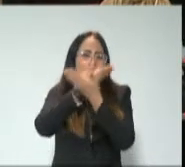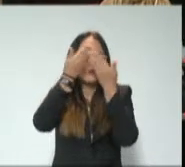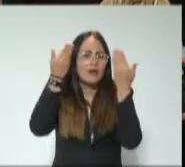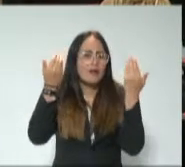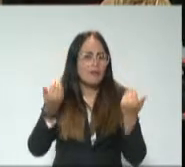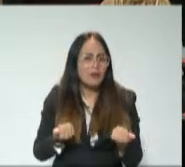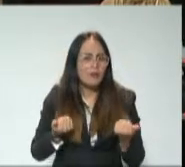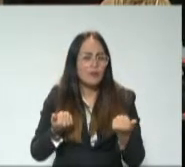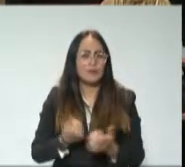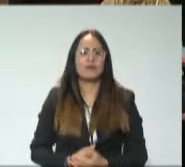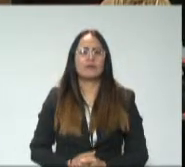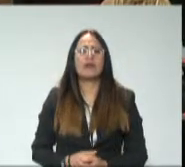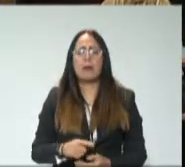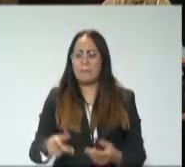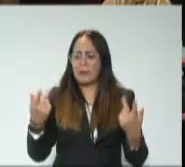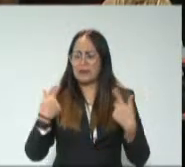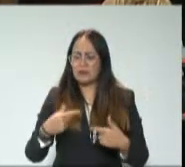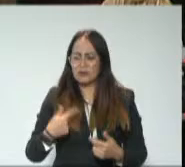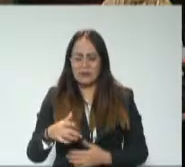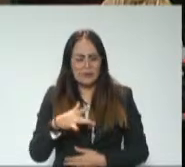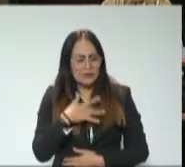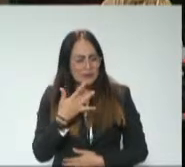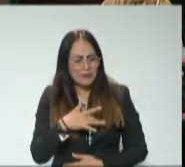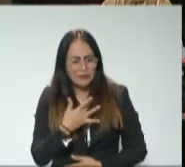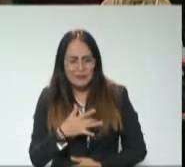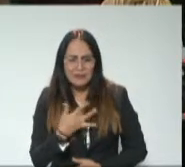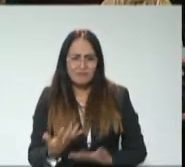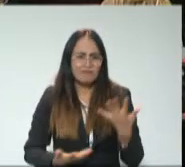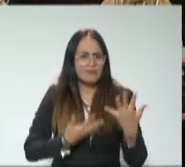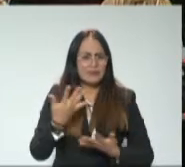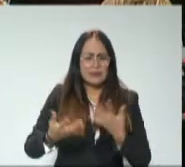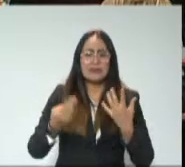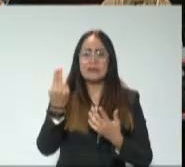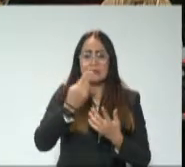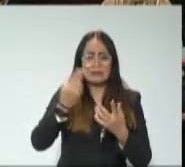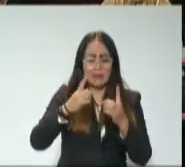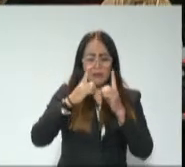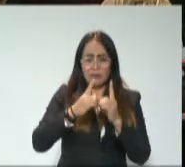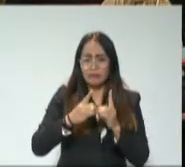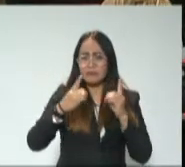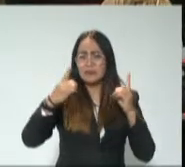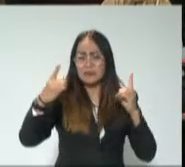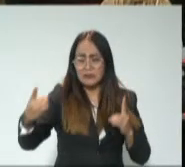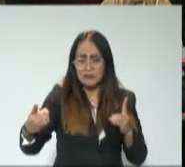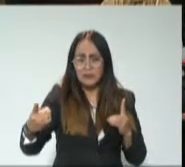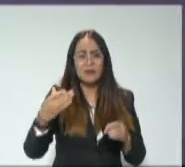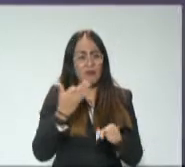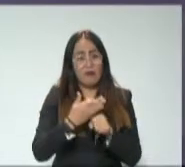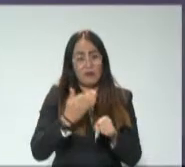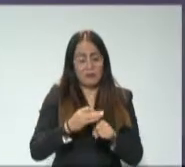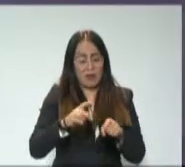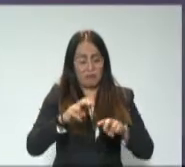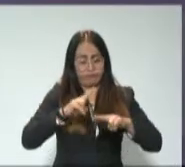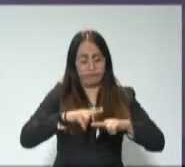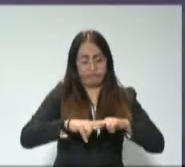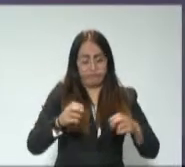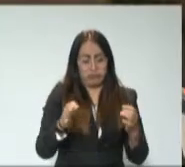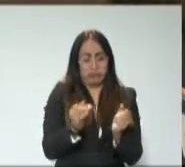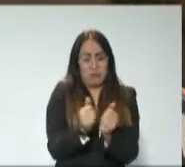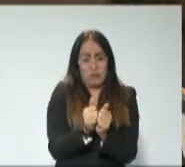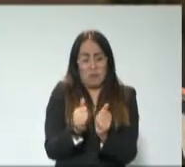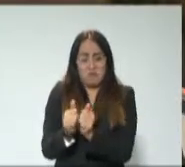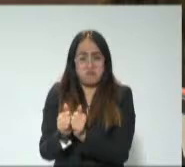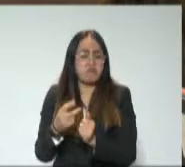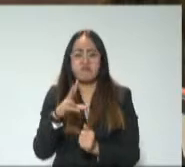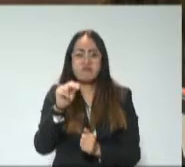vidas de todos han sido trastocados de distanciamiento social como las que estamos viendo aquí los geles los